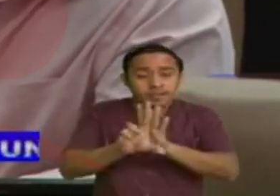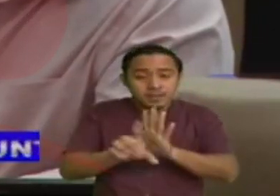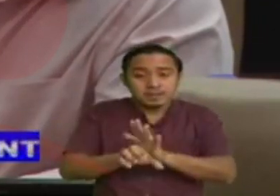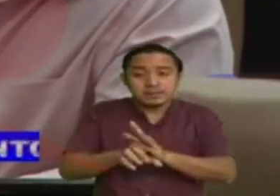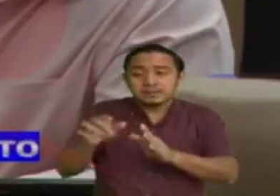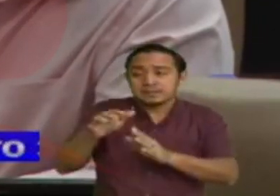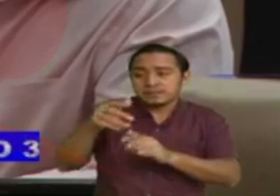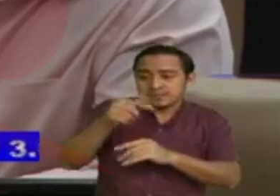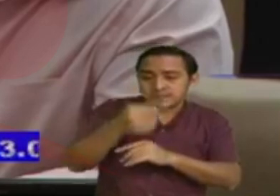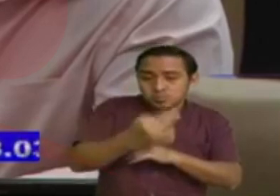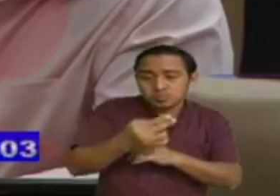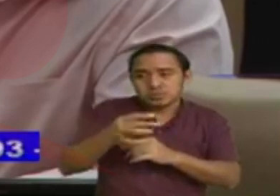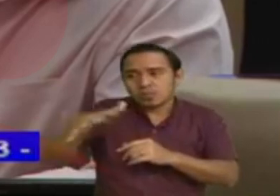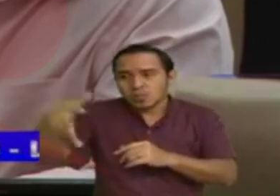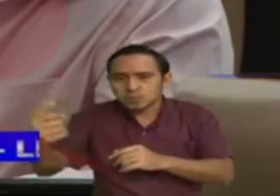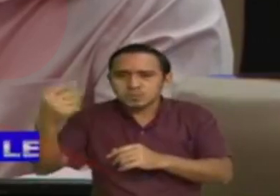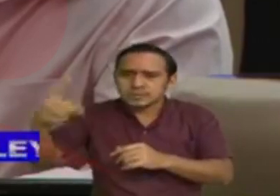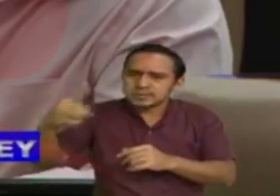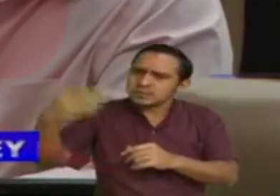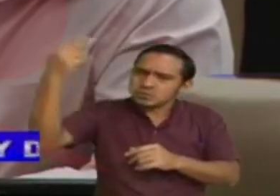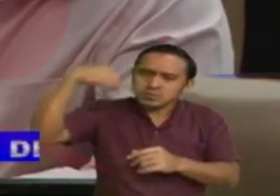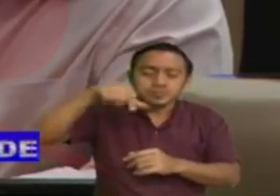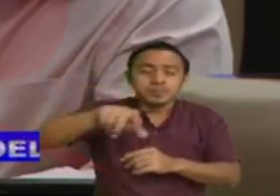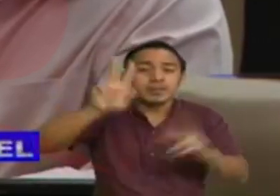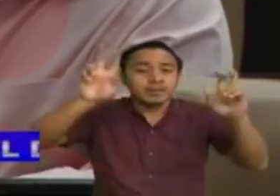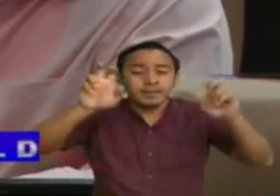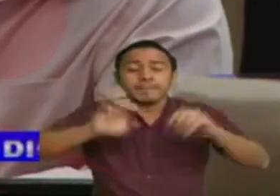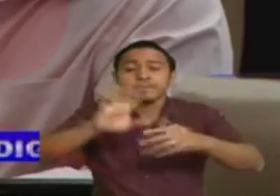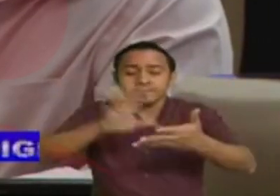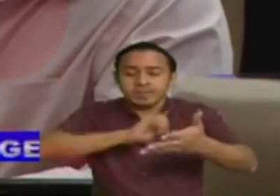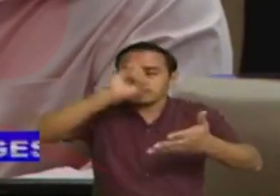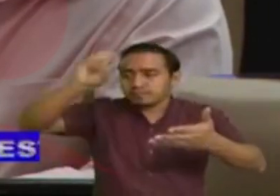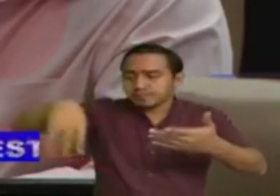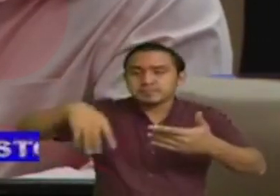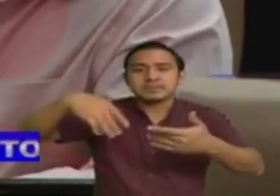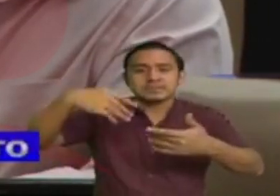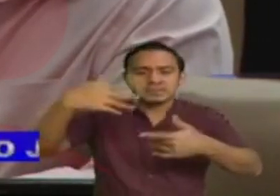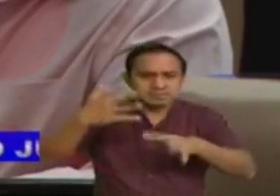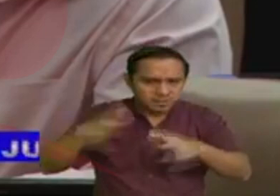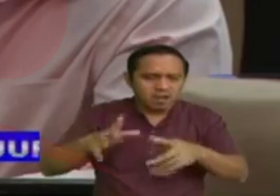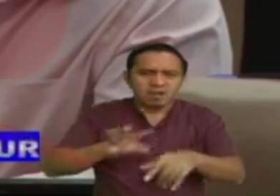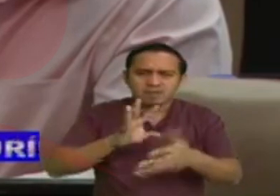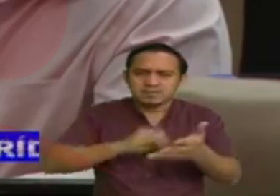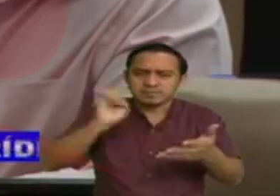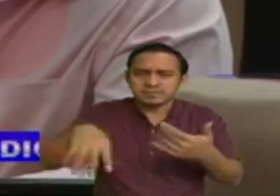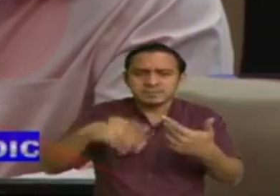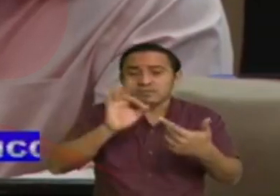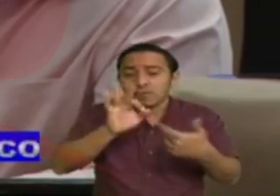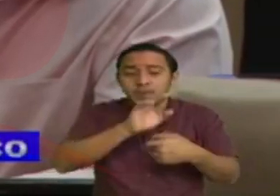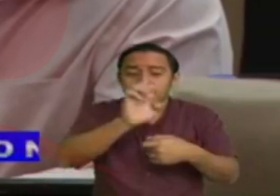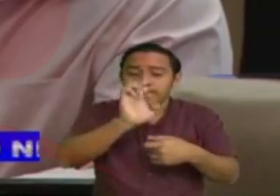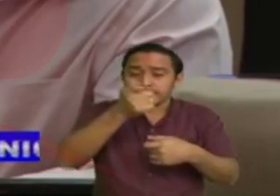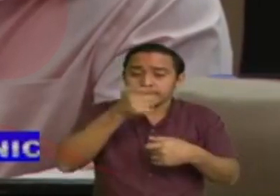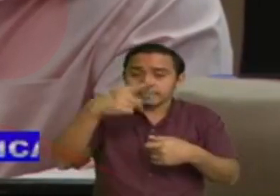no vigentes o derecho histórico de esta materia, eliminando normas que han sido derogadas de forma expresa y